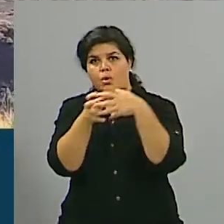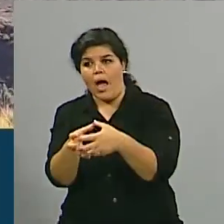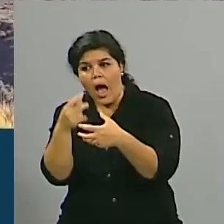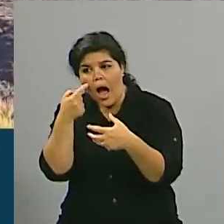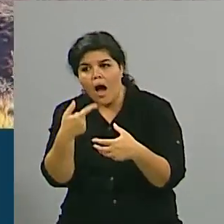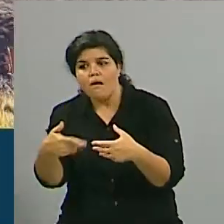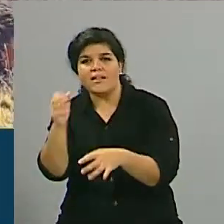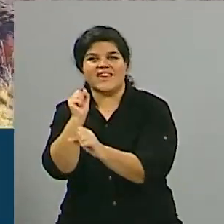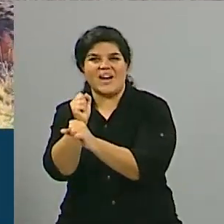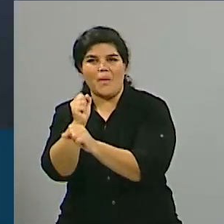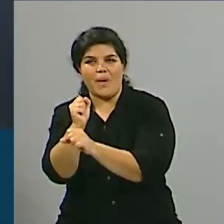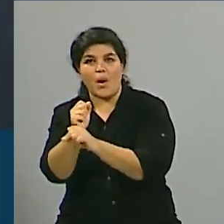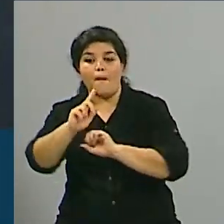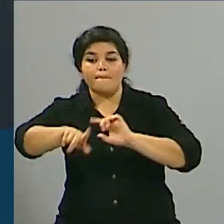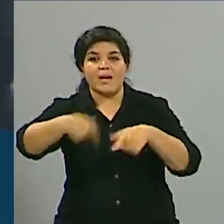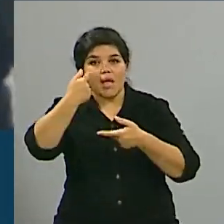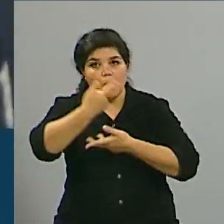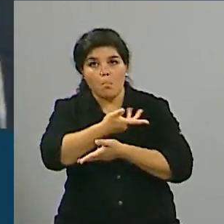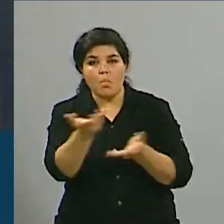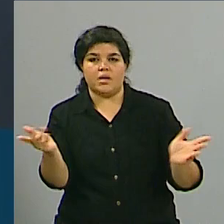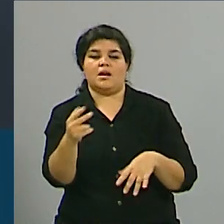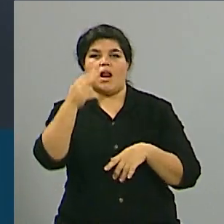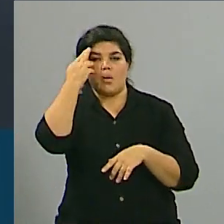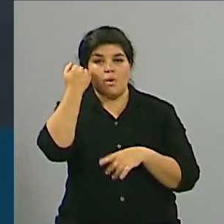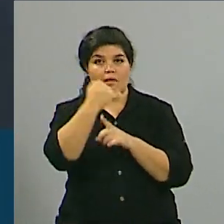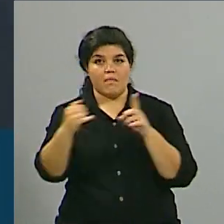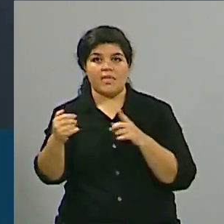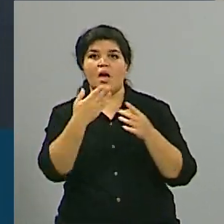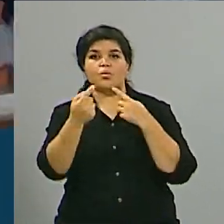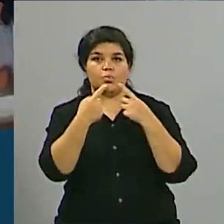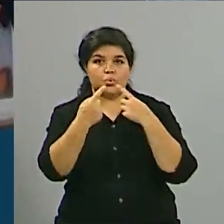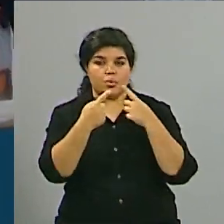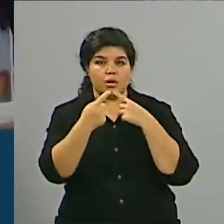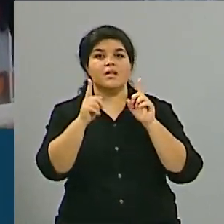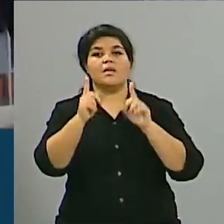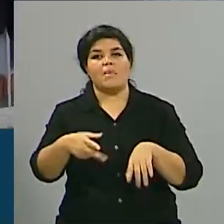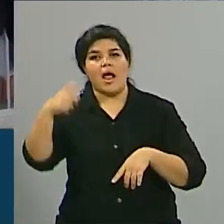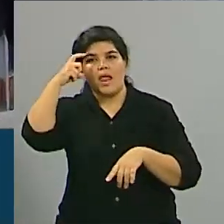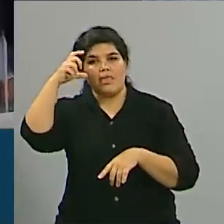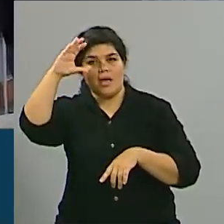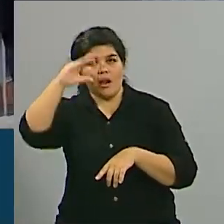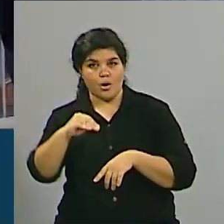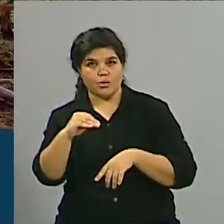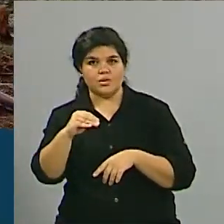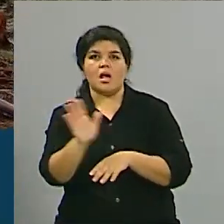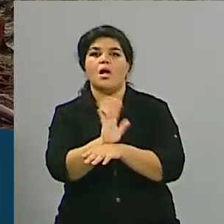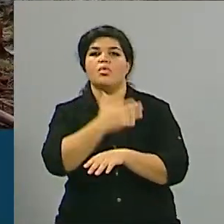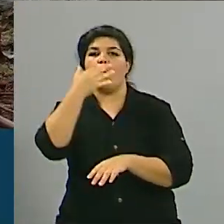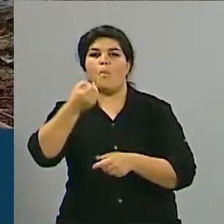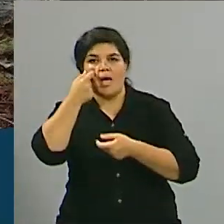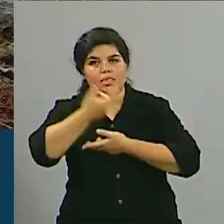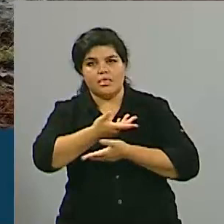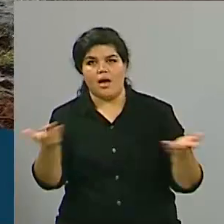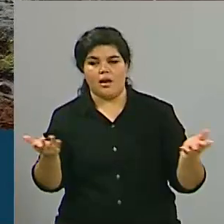ver mañana a partir de las 21:30 con una charla previa con los protagonistas y a partir de las 22 con el estreno específicamente